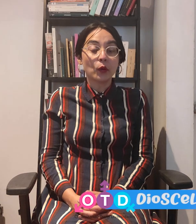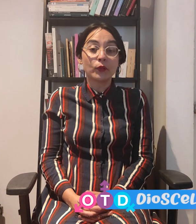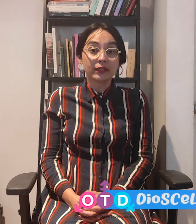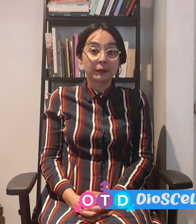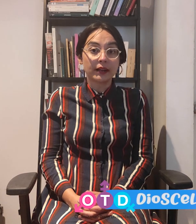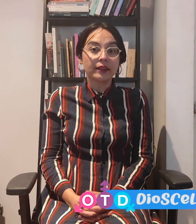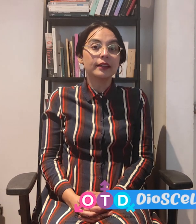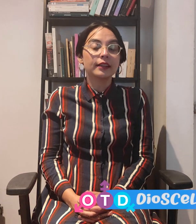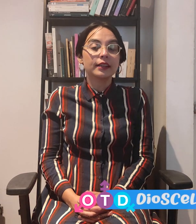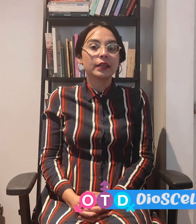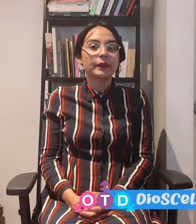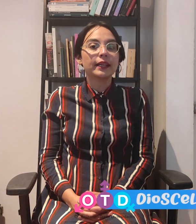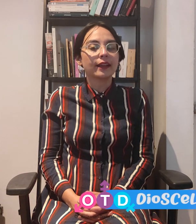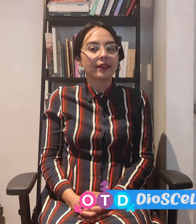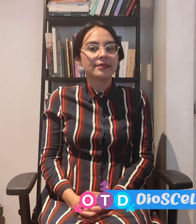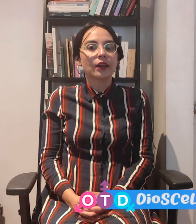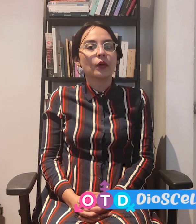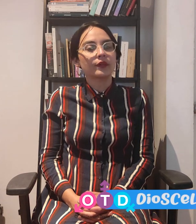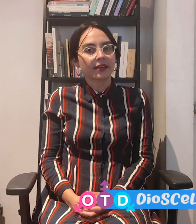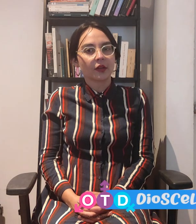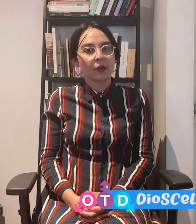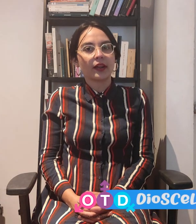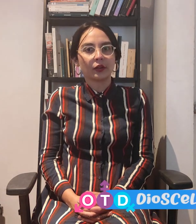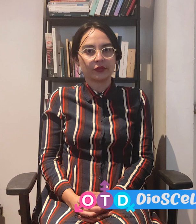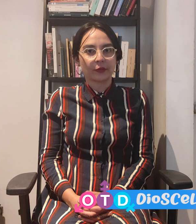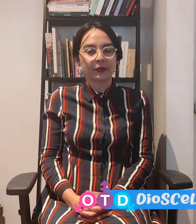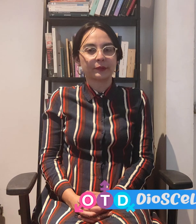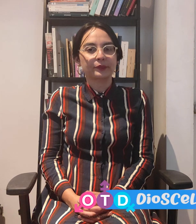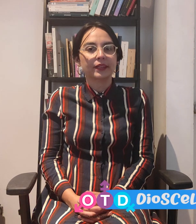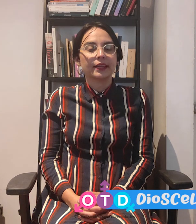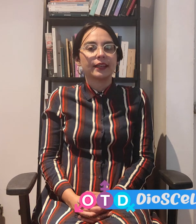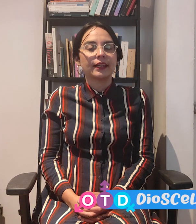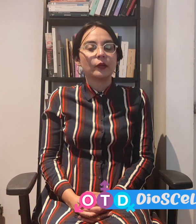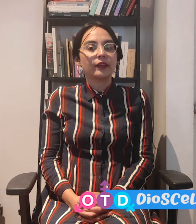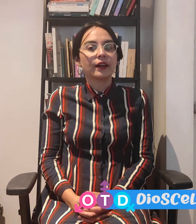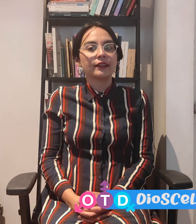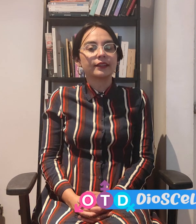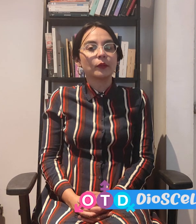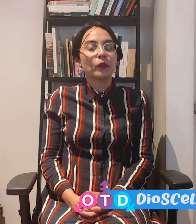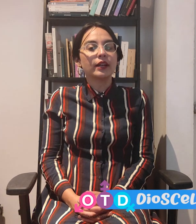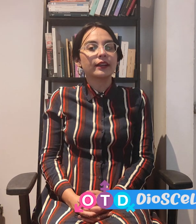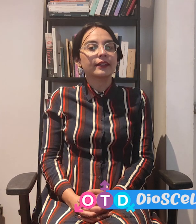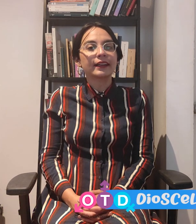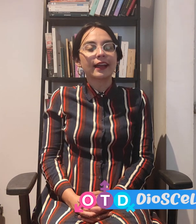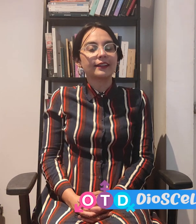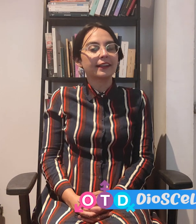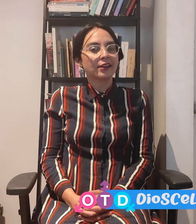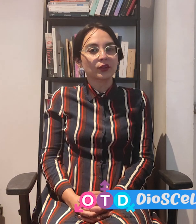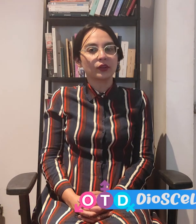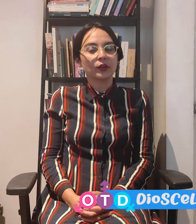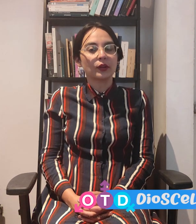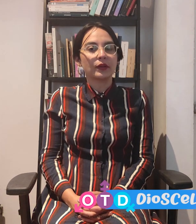Norambuena como Community Manager y Camille Jerez como diseñadora e ilustradora. En la unidad tenemos una